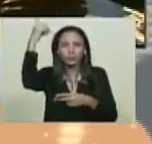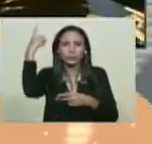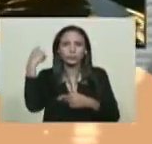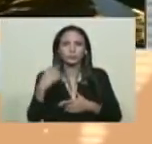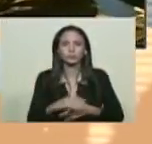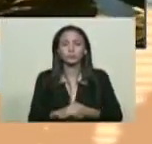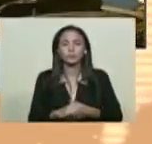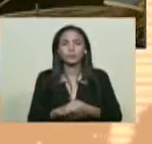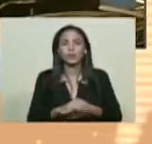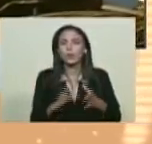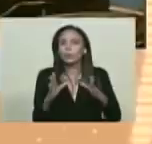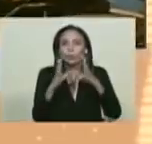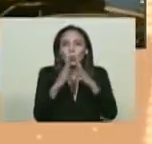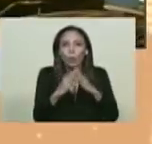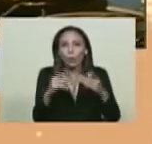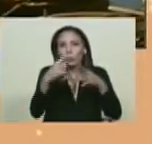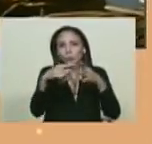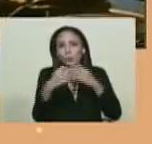y con lo divino, lo sagrado.